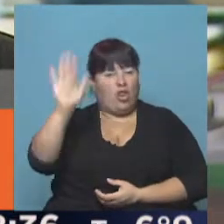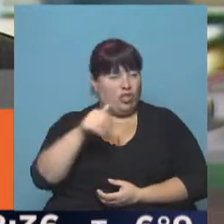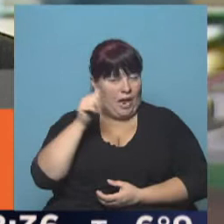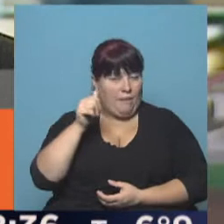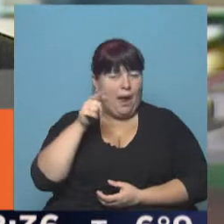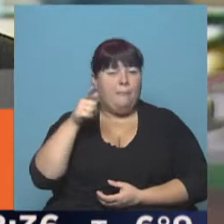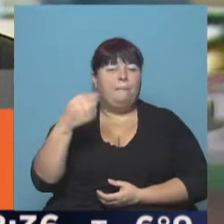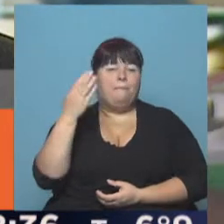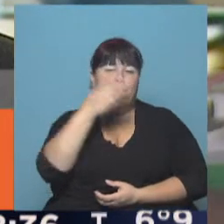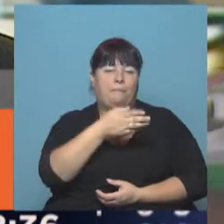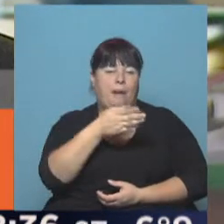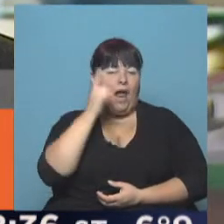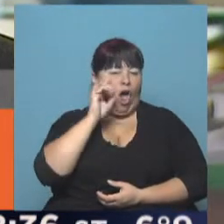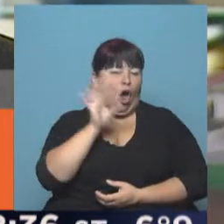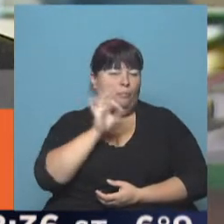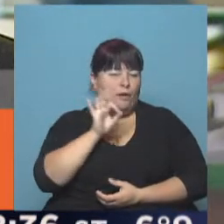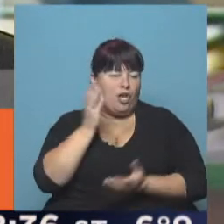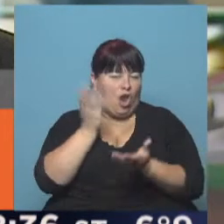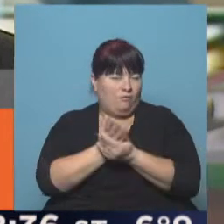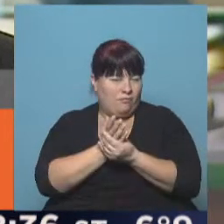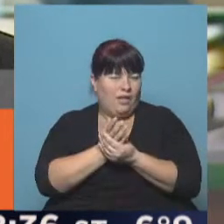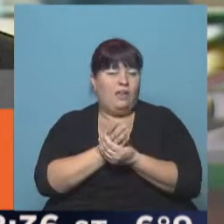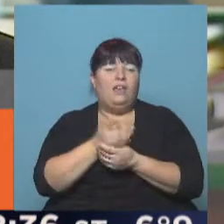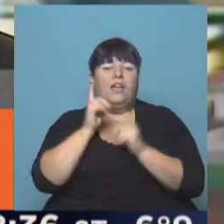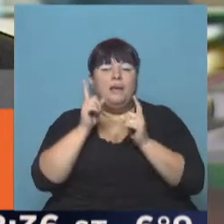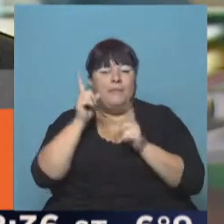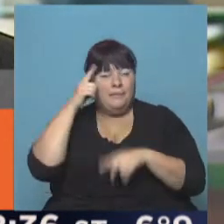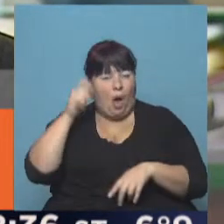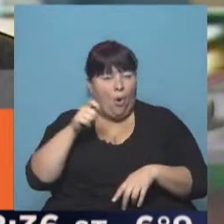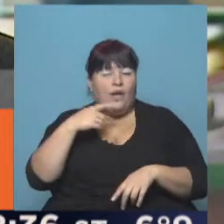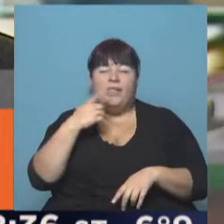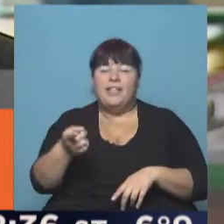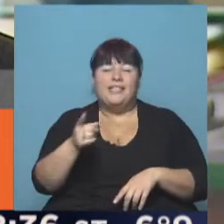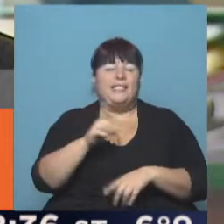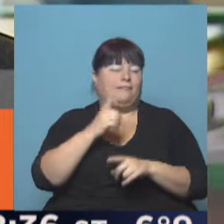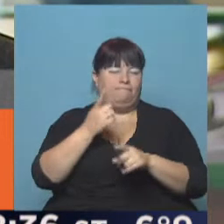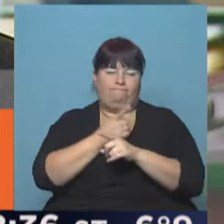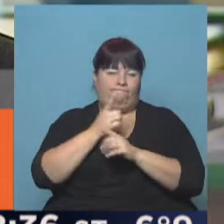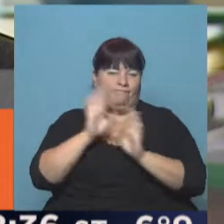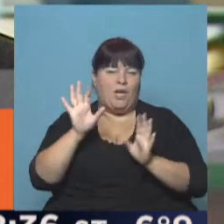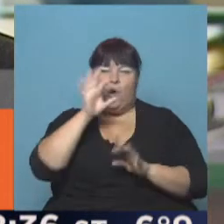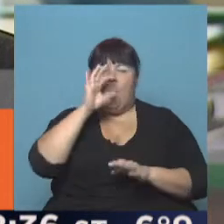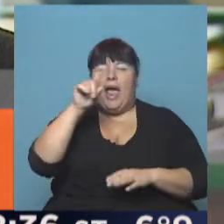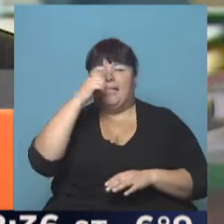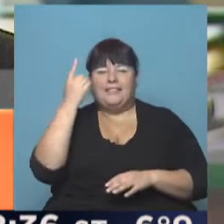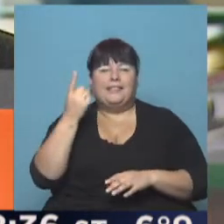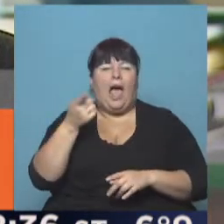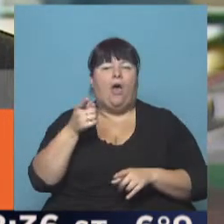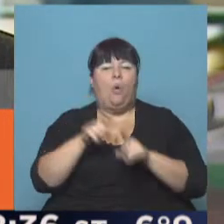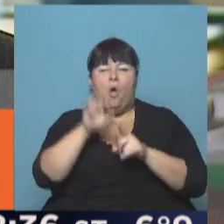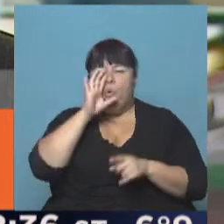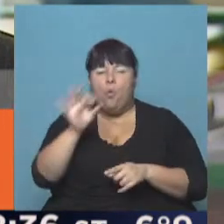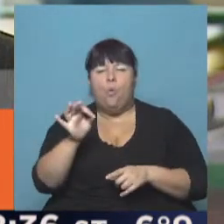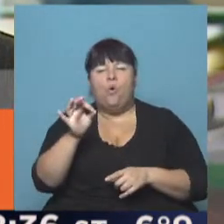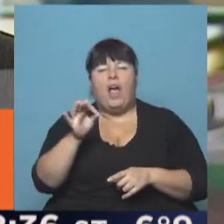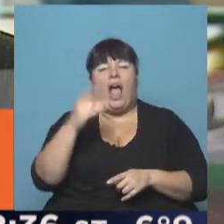a dar su opinión en el expediente, y la misma jueza dice que en ningún momento el Estado Nacional ha tenido